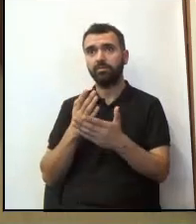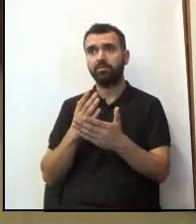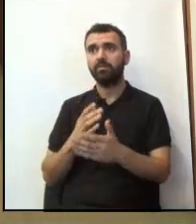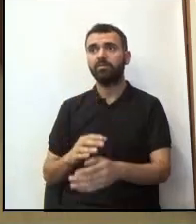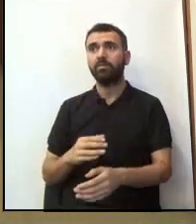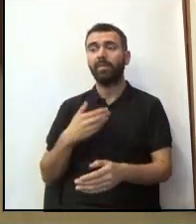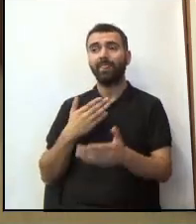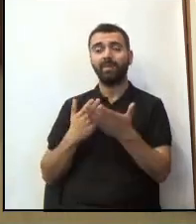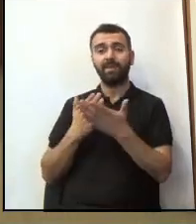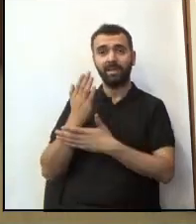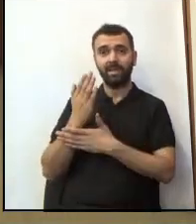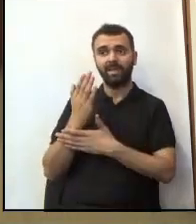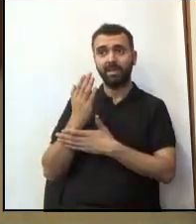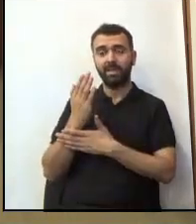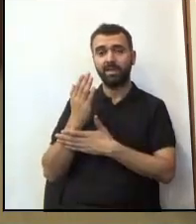¿Cómo?